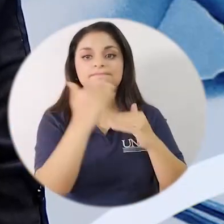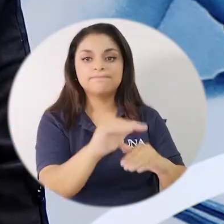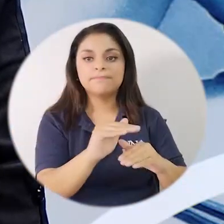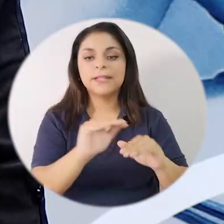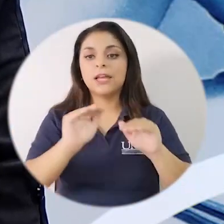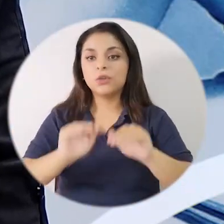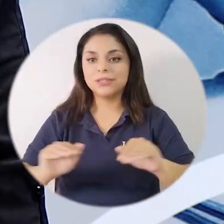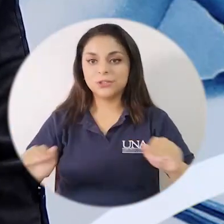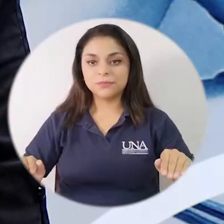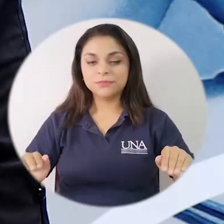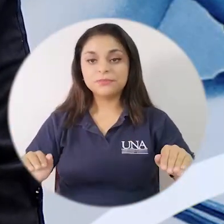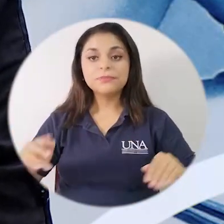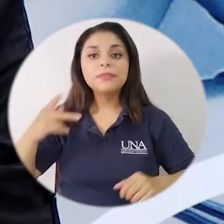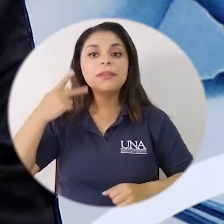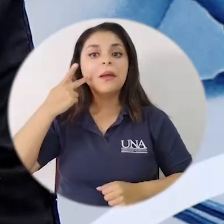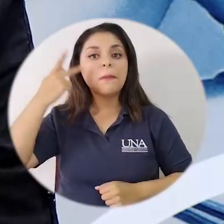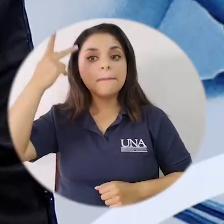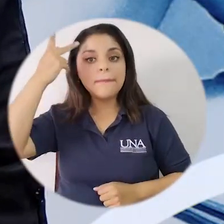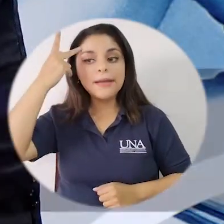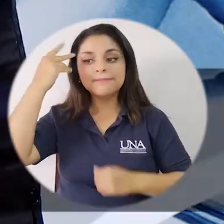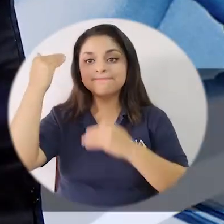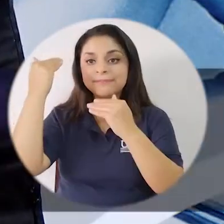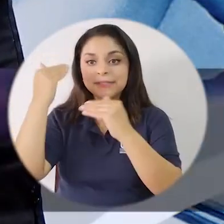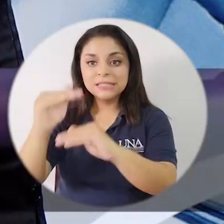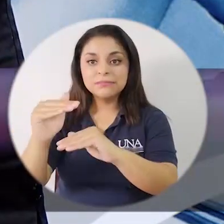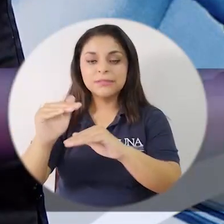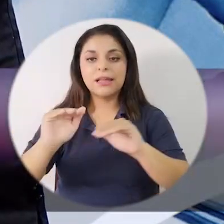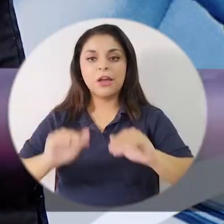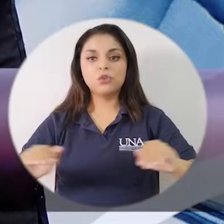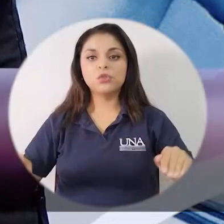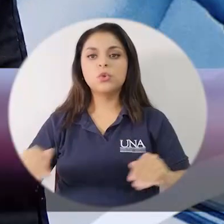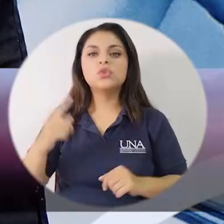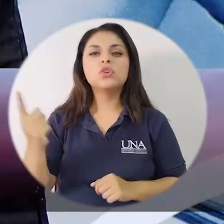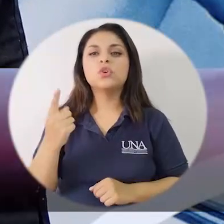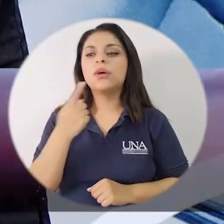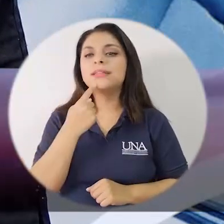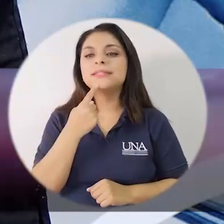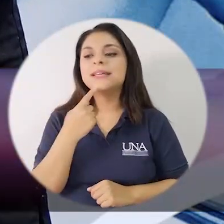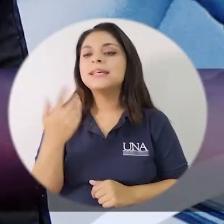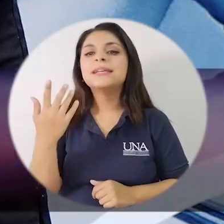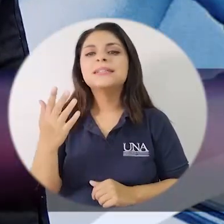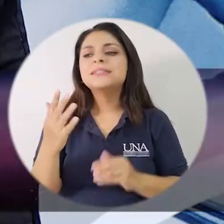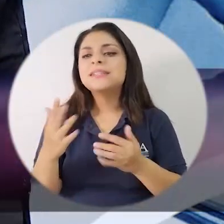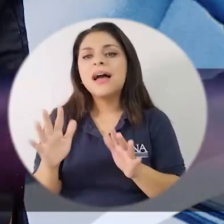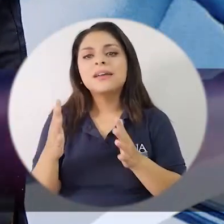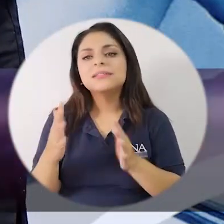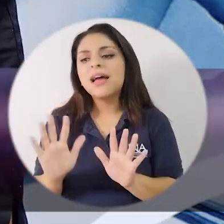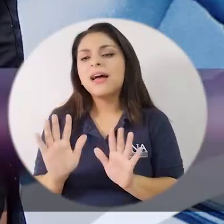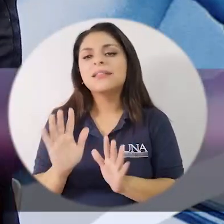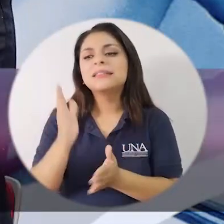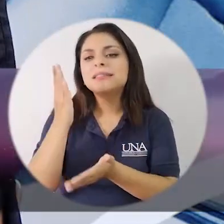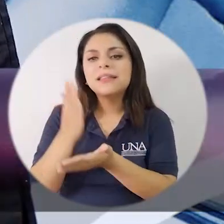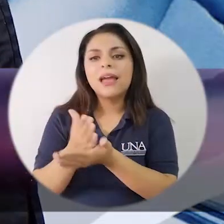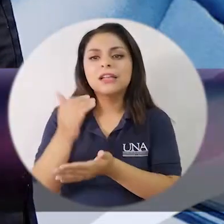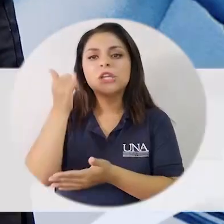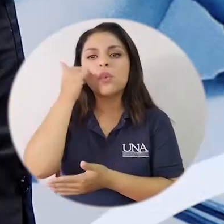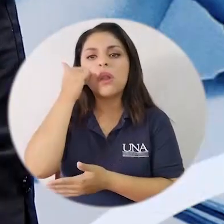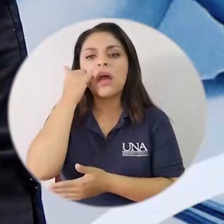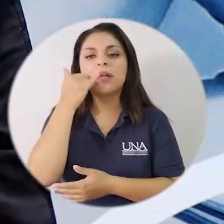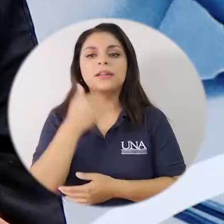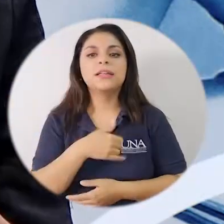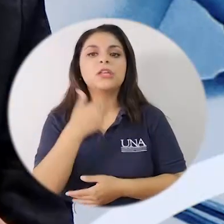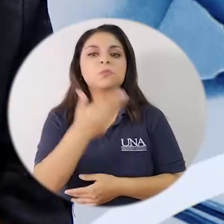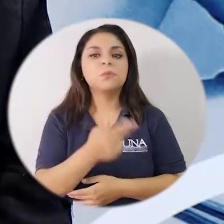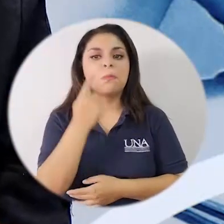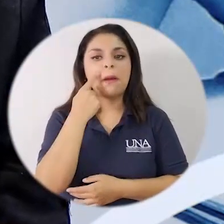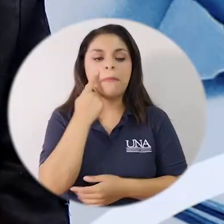los niños. Y cuando hablo de que los padres le ponen límites a los niños, no es solo decirle, mi chiquito, ya deje el celular, y